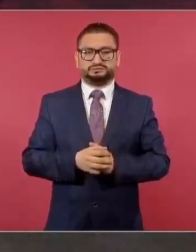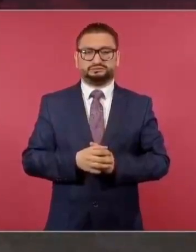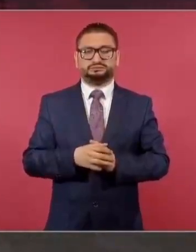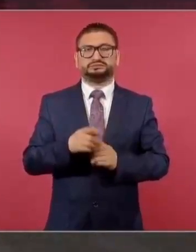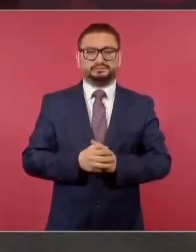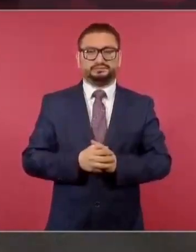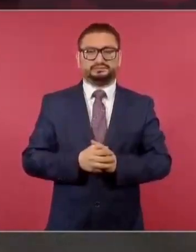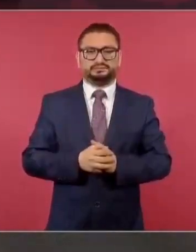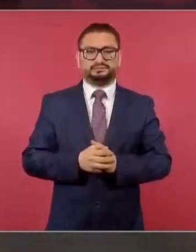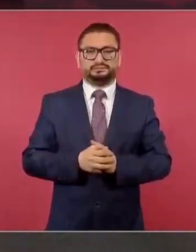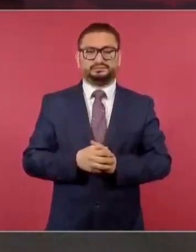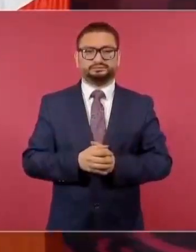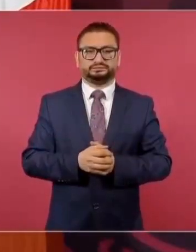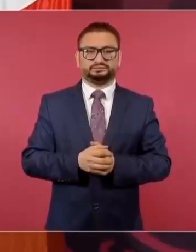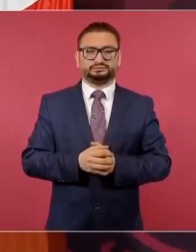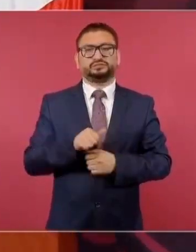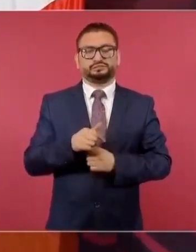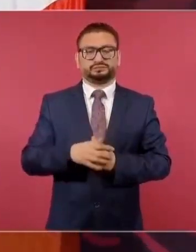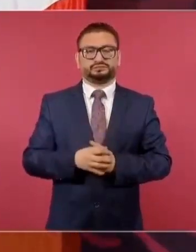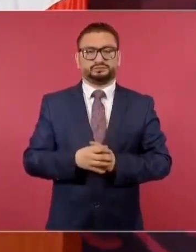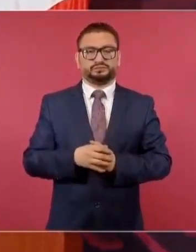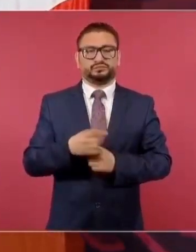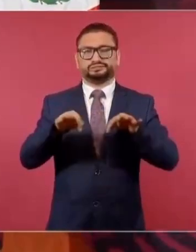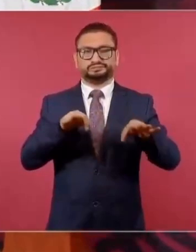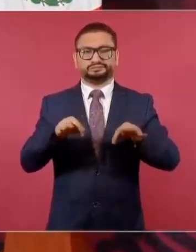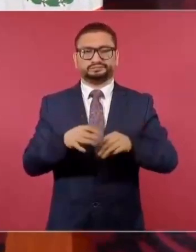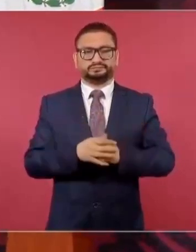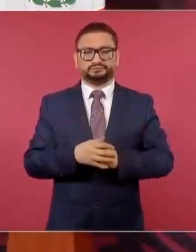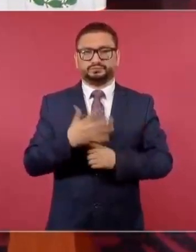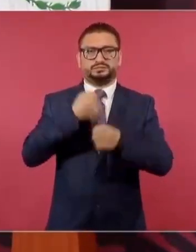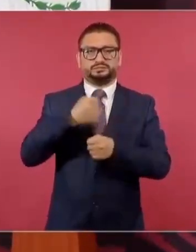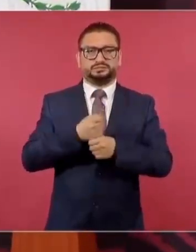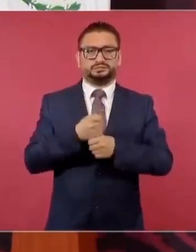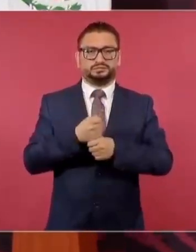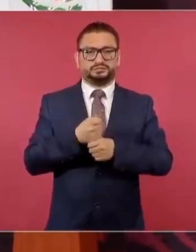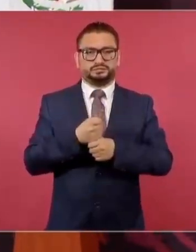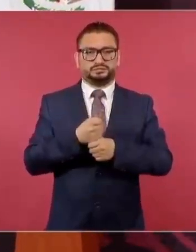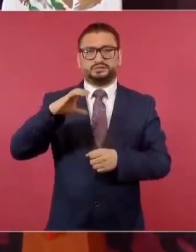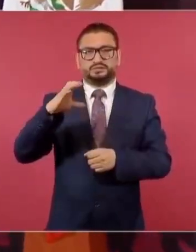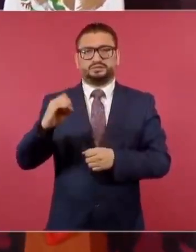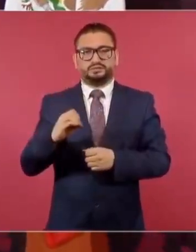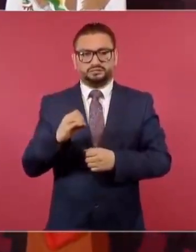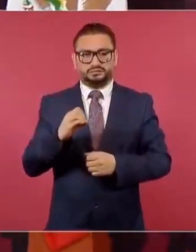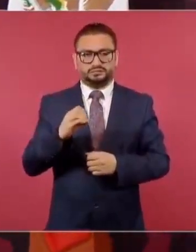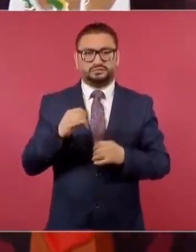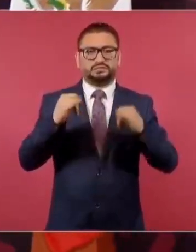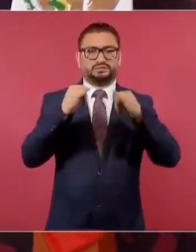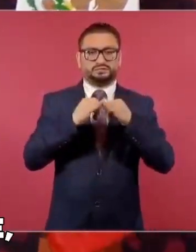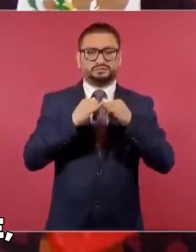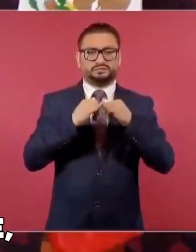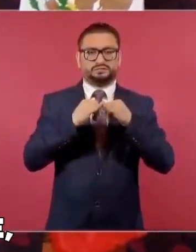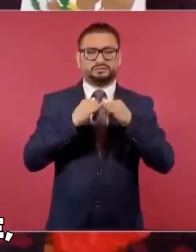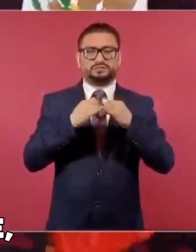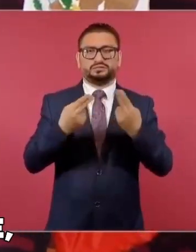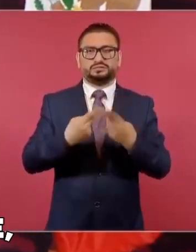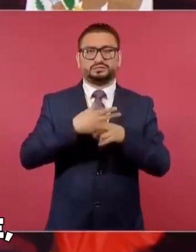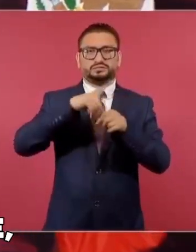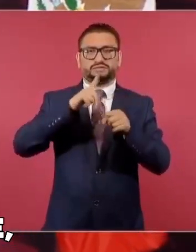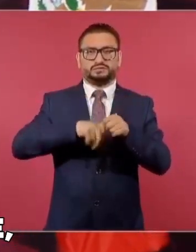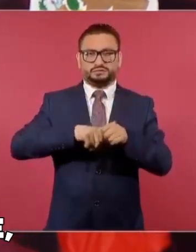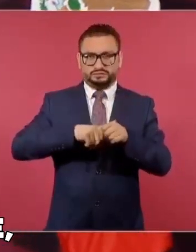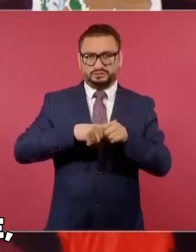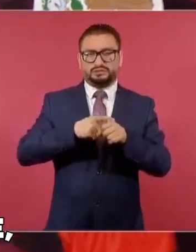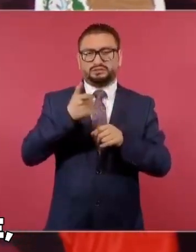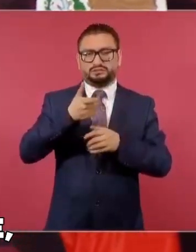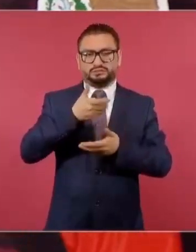pagué al ISSSTE mi cuota. Luego trabajé 5 años en el INCO, en el Instituto Nacional del